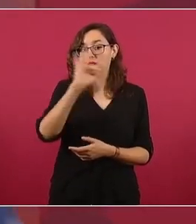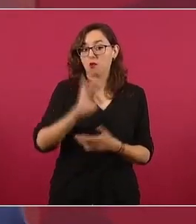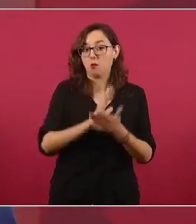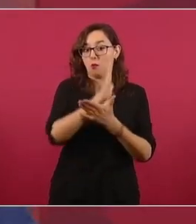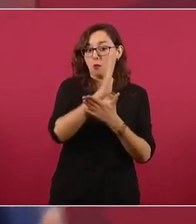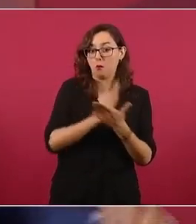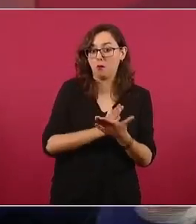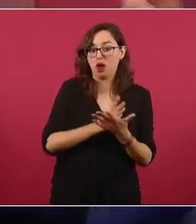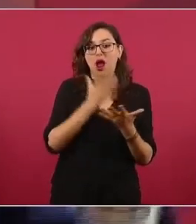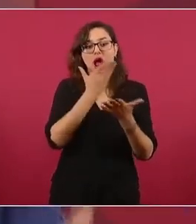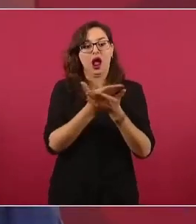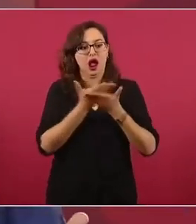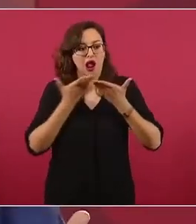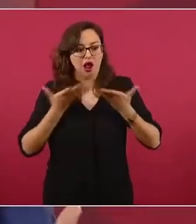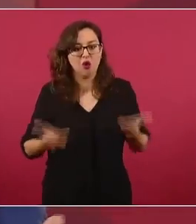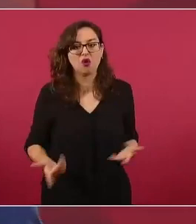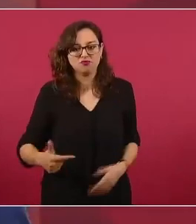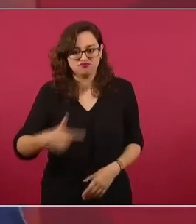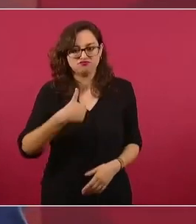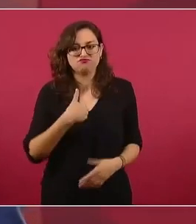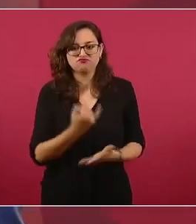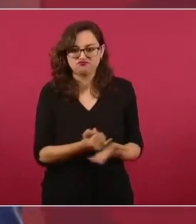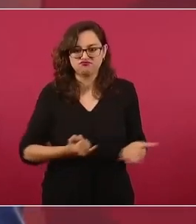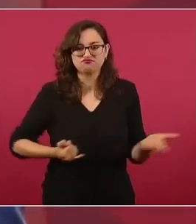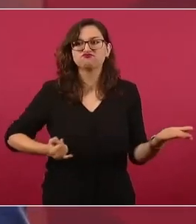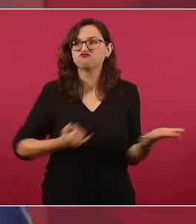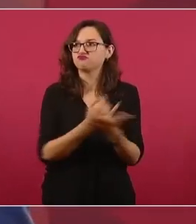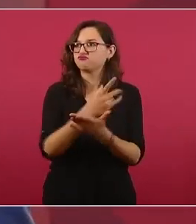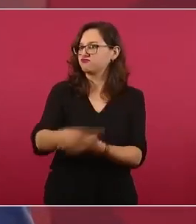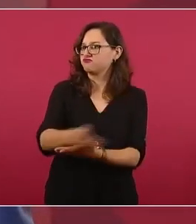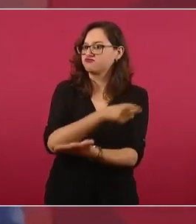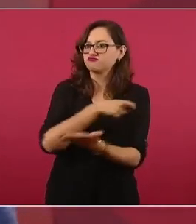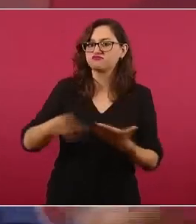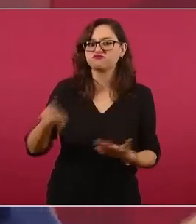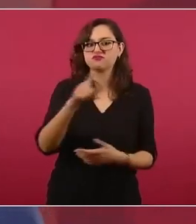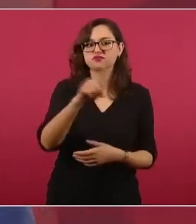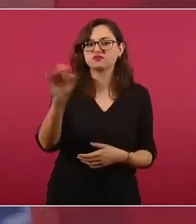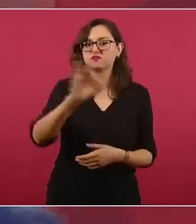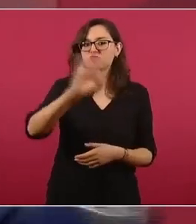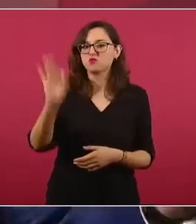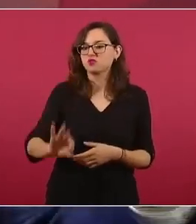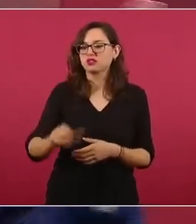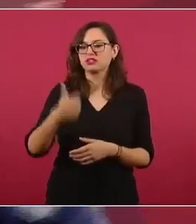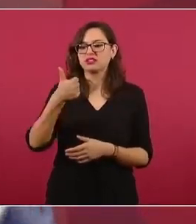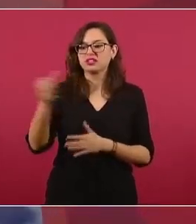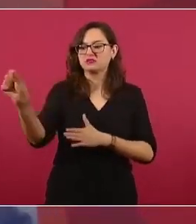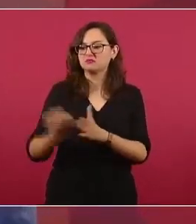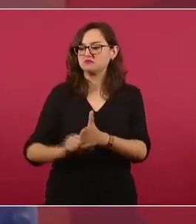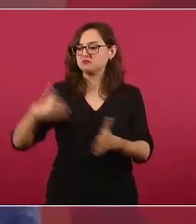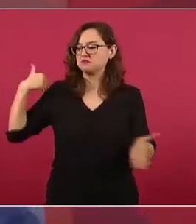y que se toma la decisión de comprarla y en 6 meses se paga.